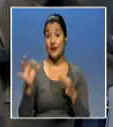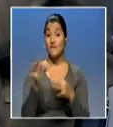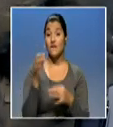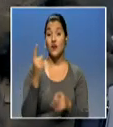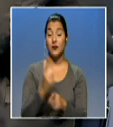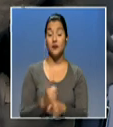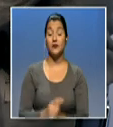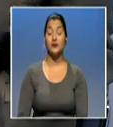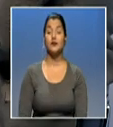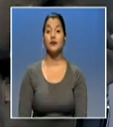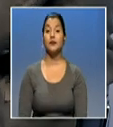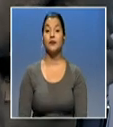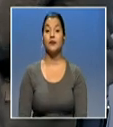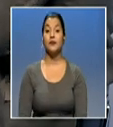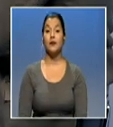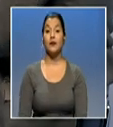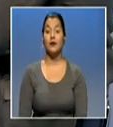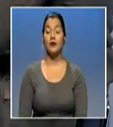correspondiente.